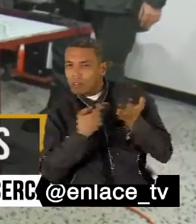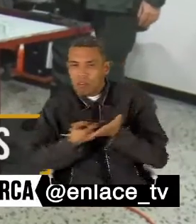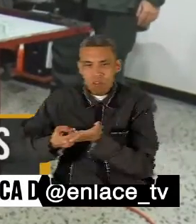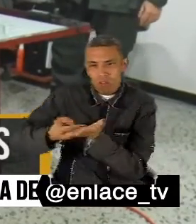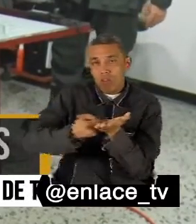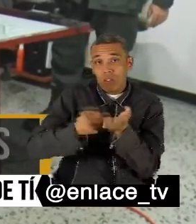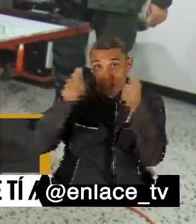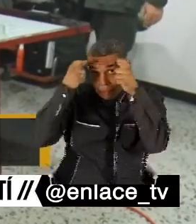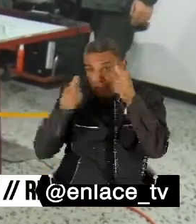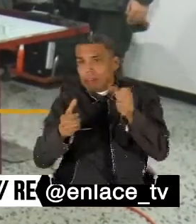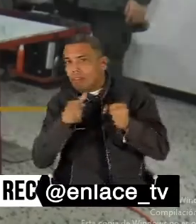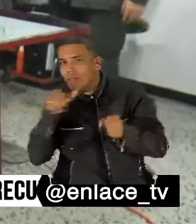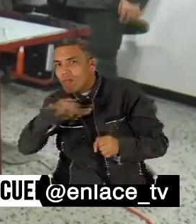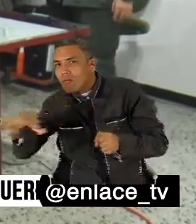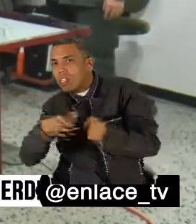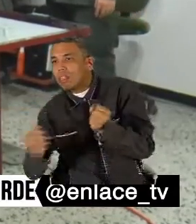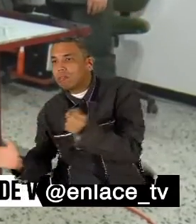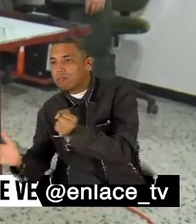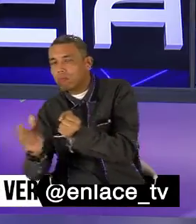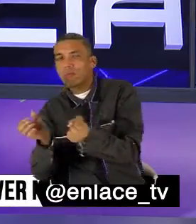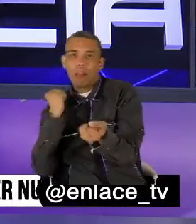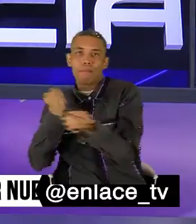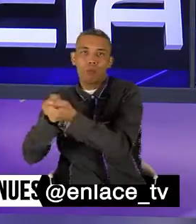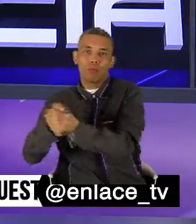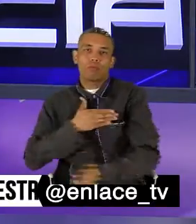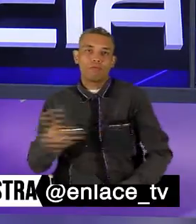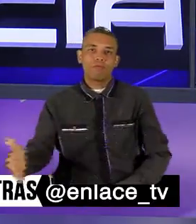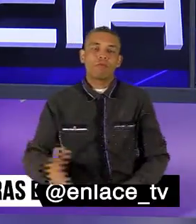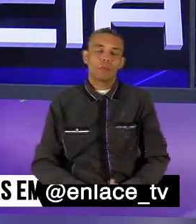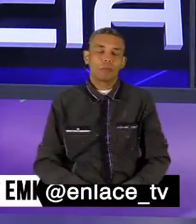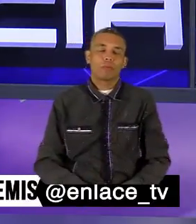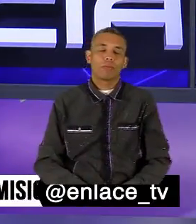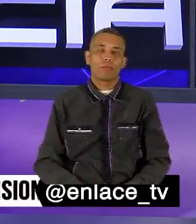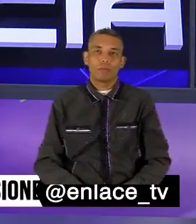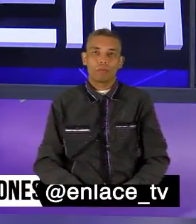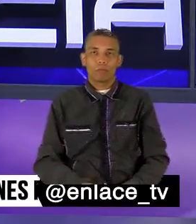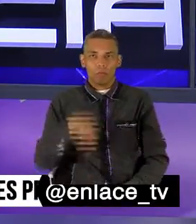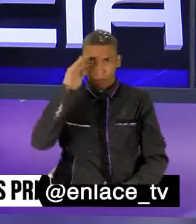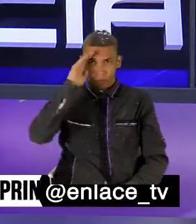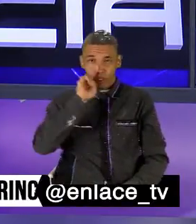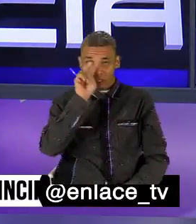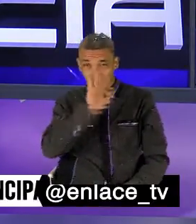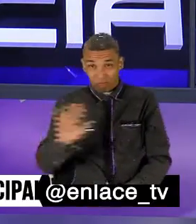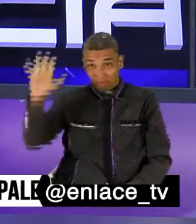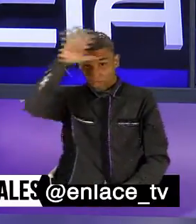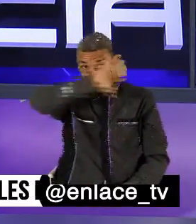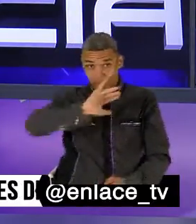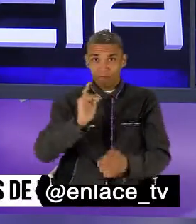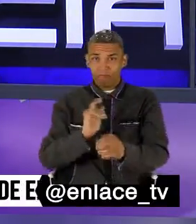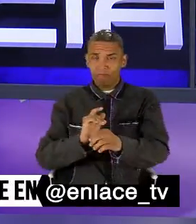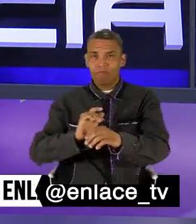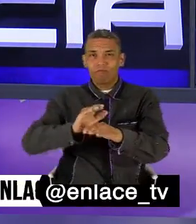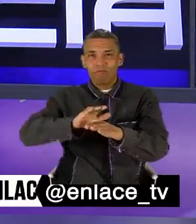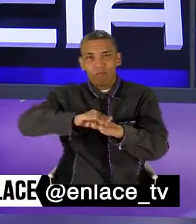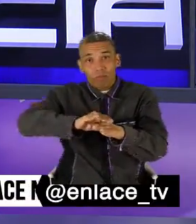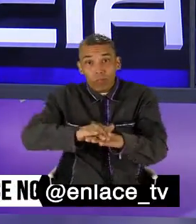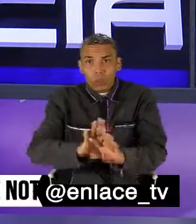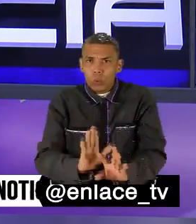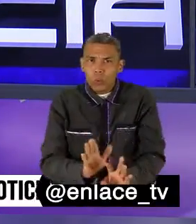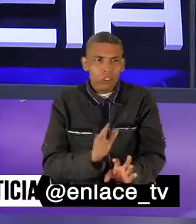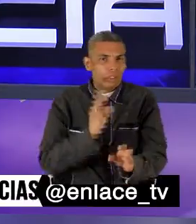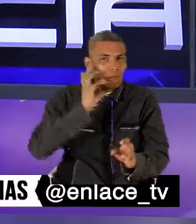robo de ganado en esta zona del país. La Policía Nacional anuncia red de apoyo para contrarrestar este abigeato